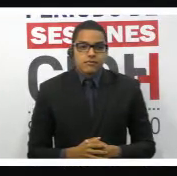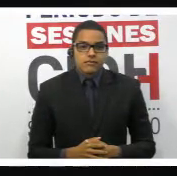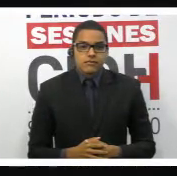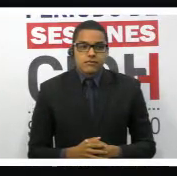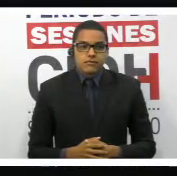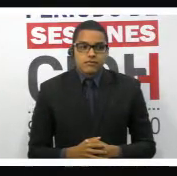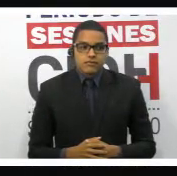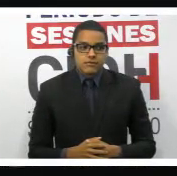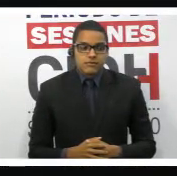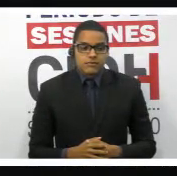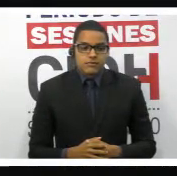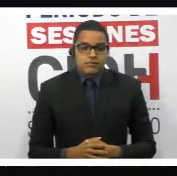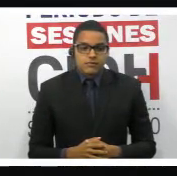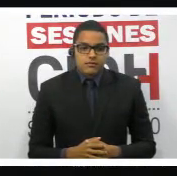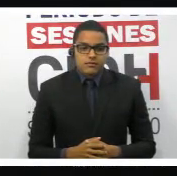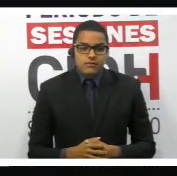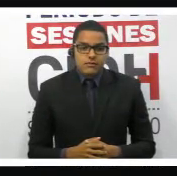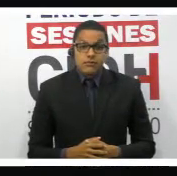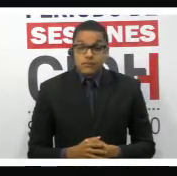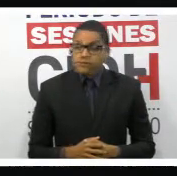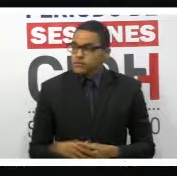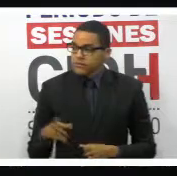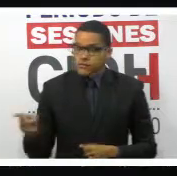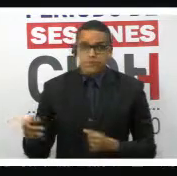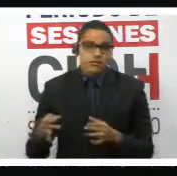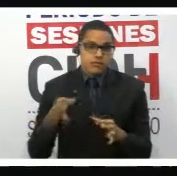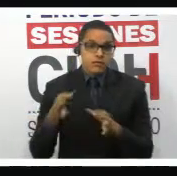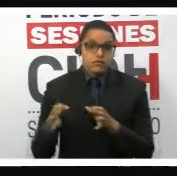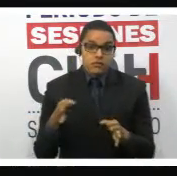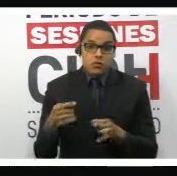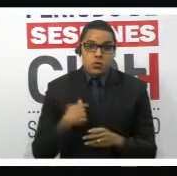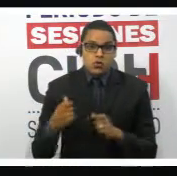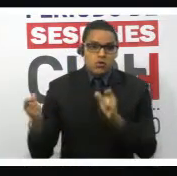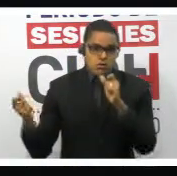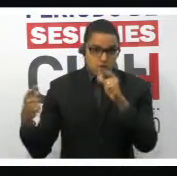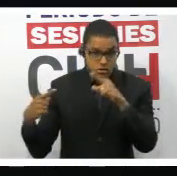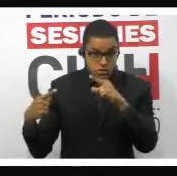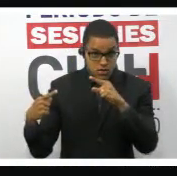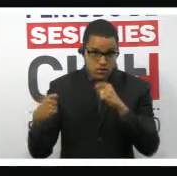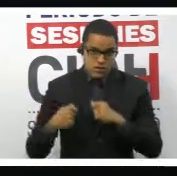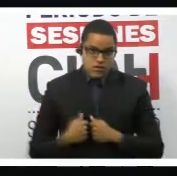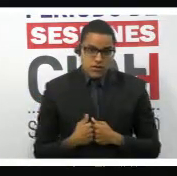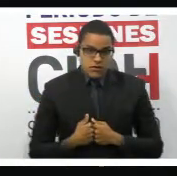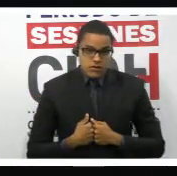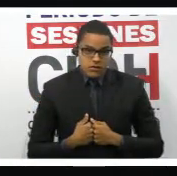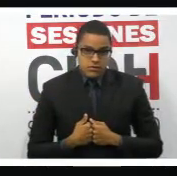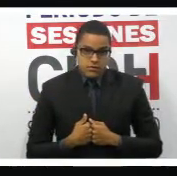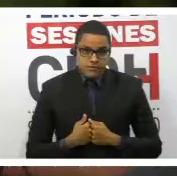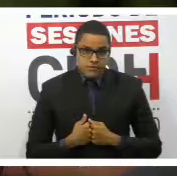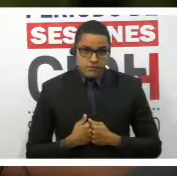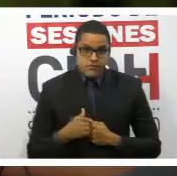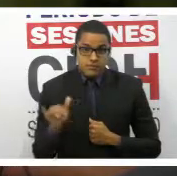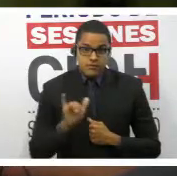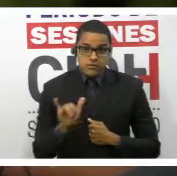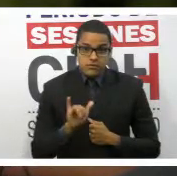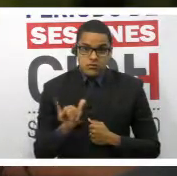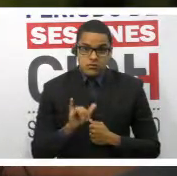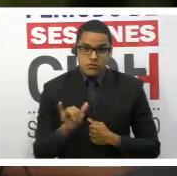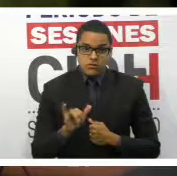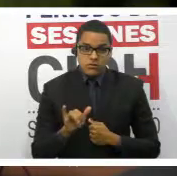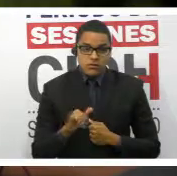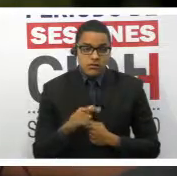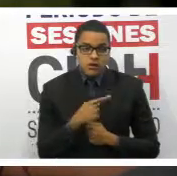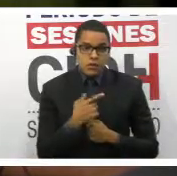que ya explicó la compañera christina igual sucede en guatemala